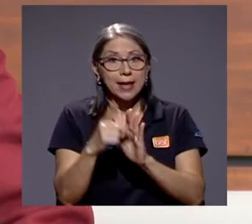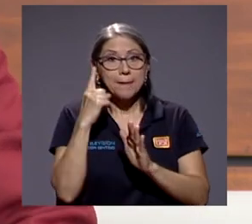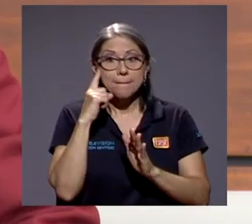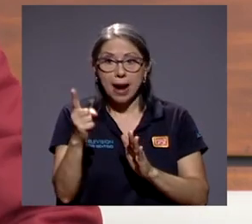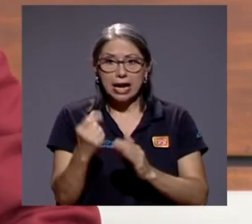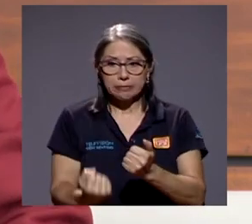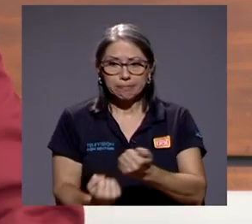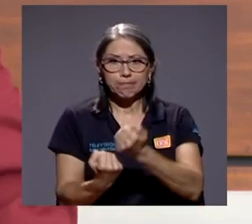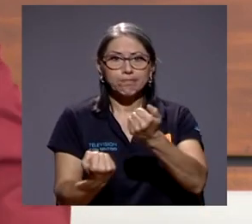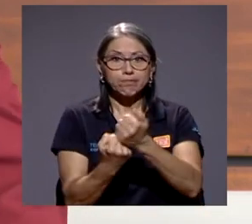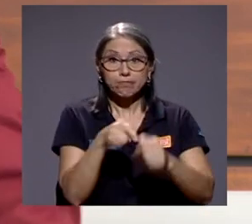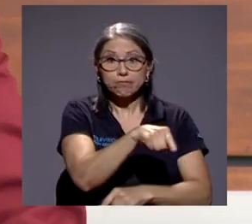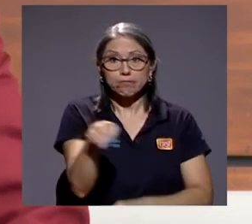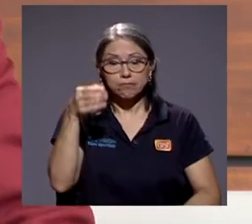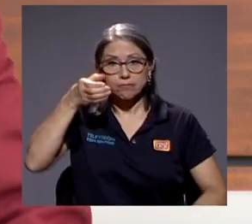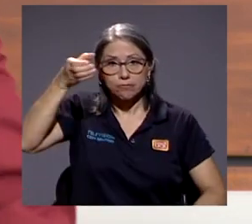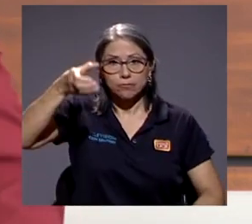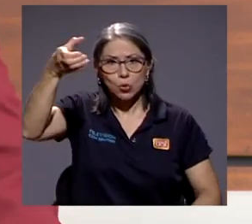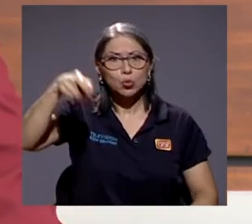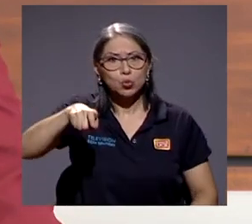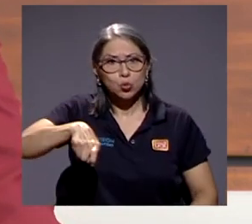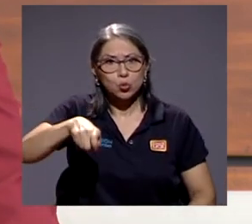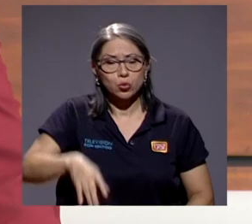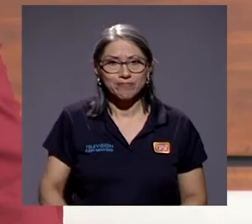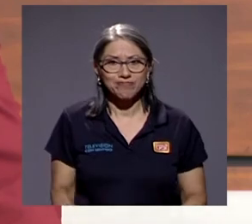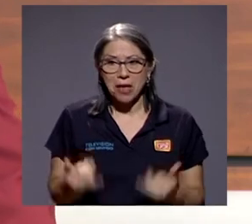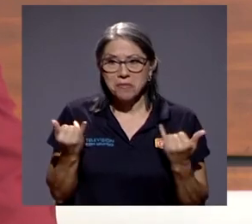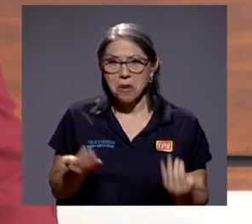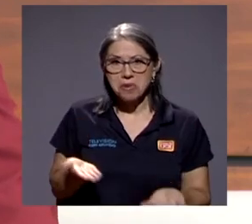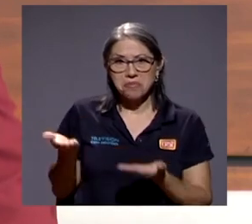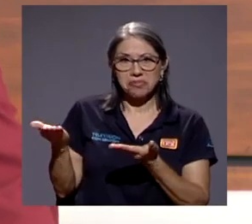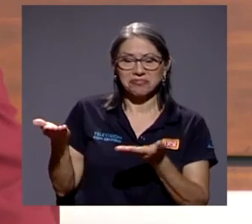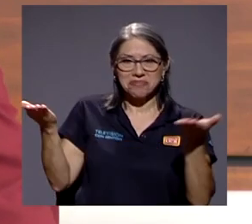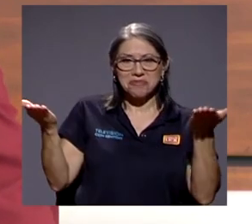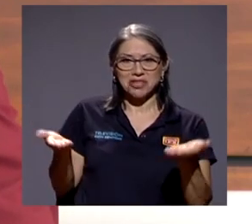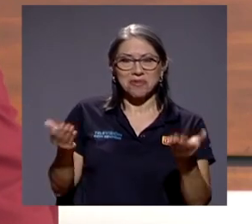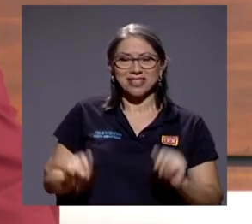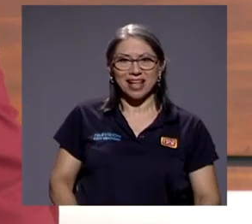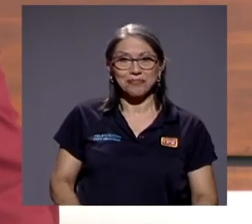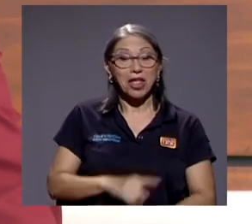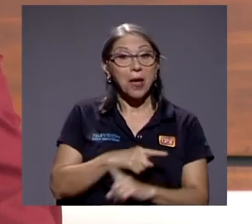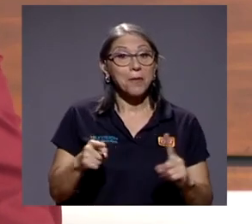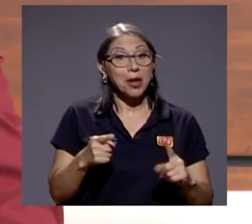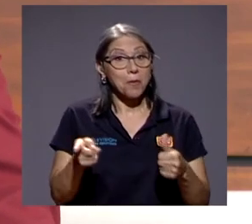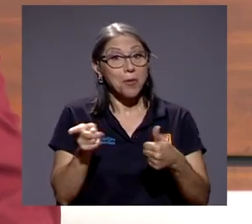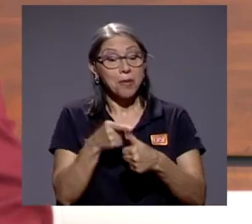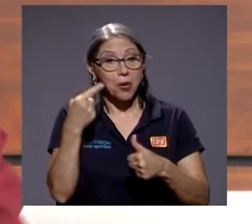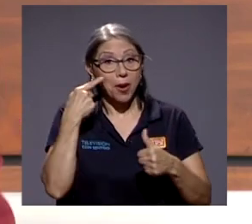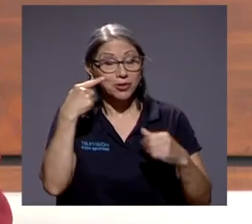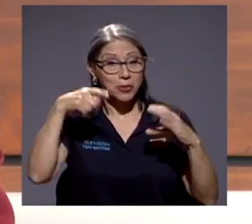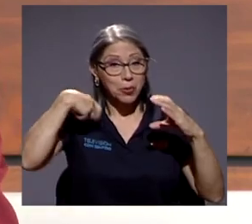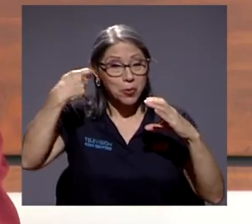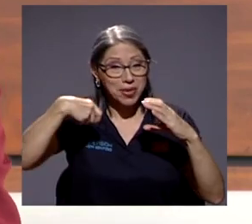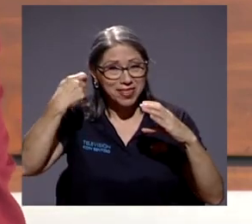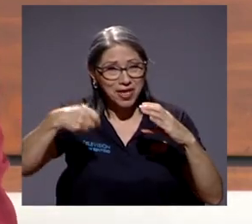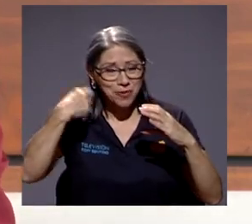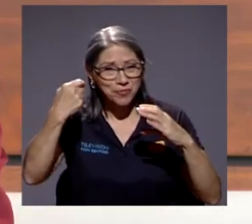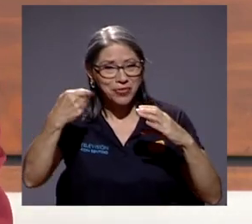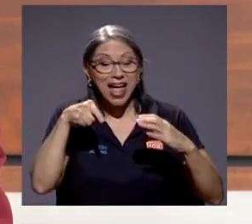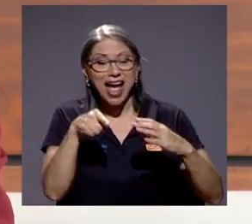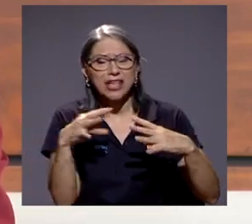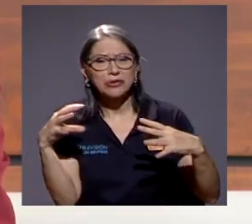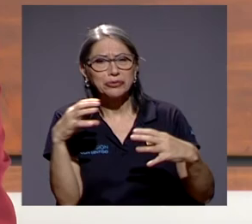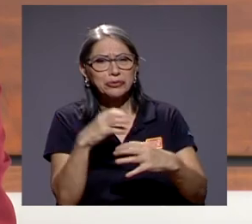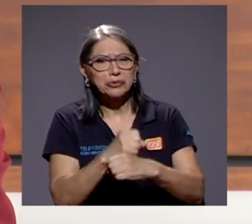sector que tanto lo necesita ya vamos a contar con ellas y se las vamos a presentar pero antes vamos a ver un corto vídeo que nos va a hablar